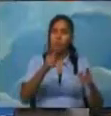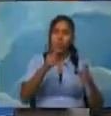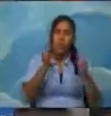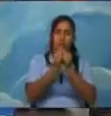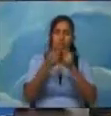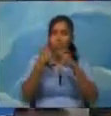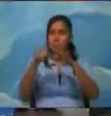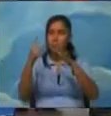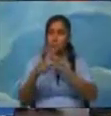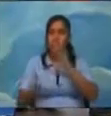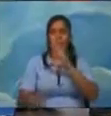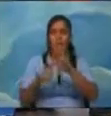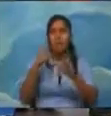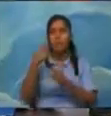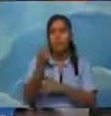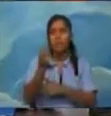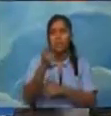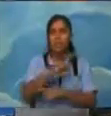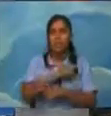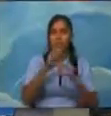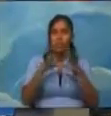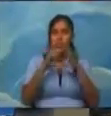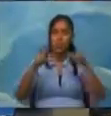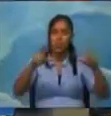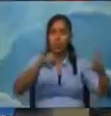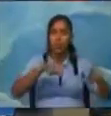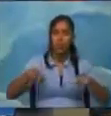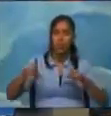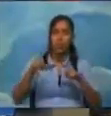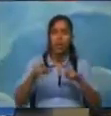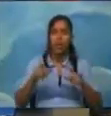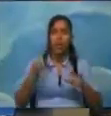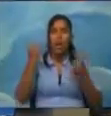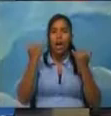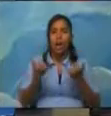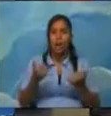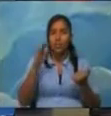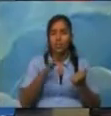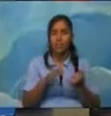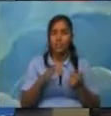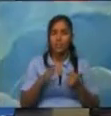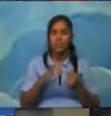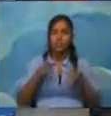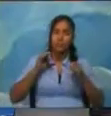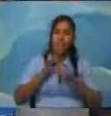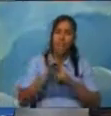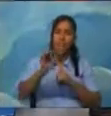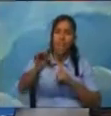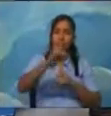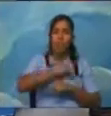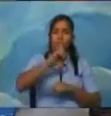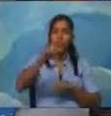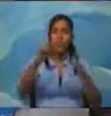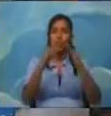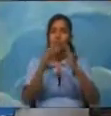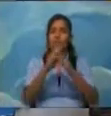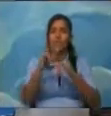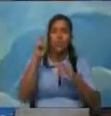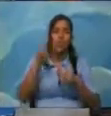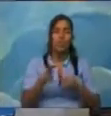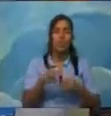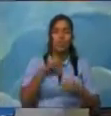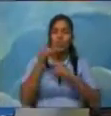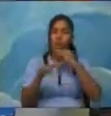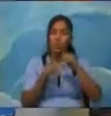más rico de toda la comarca. Ahora está haciendo lejos de su hogar lo que nunca